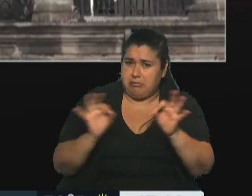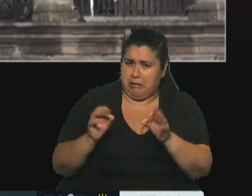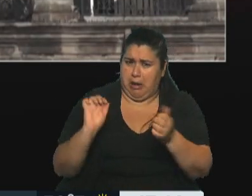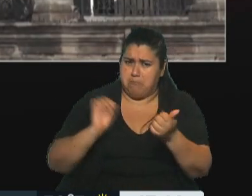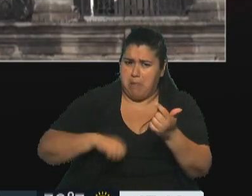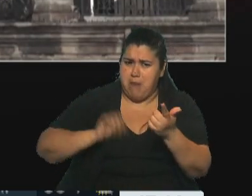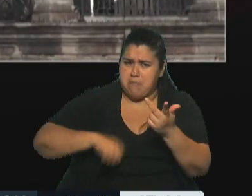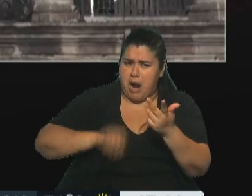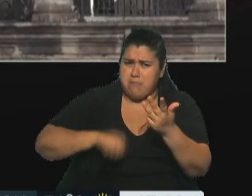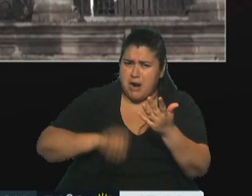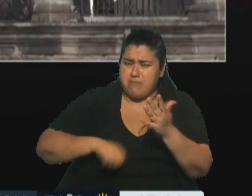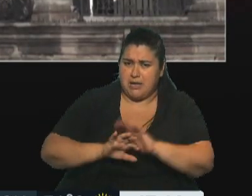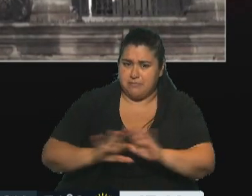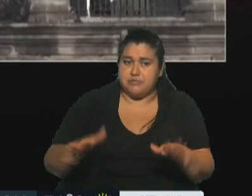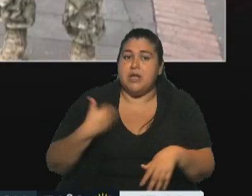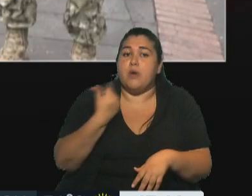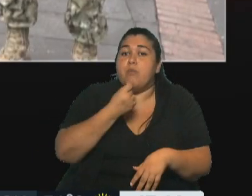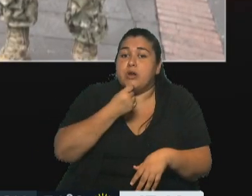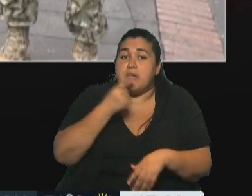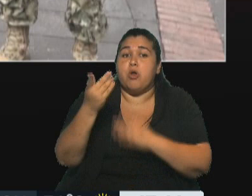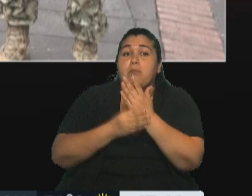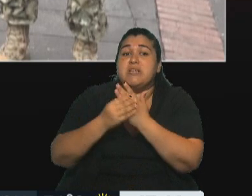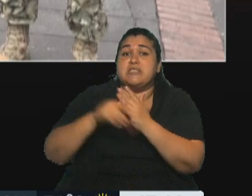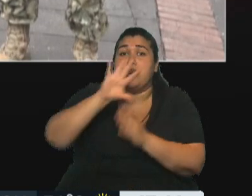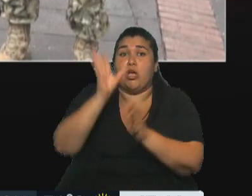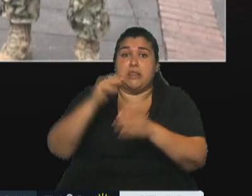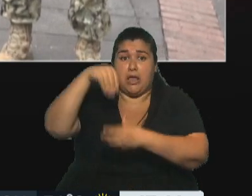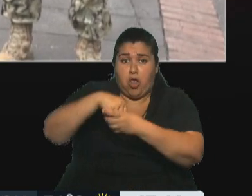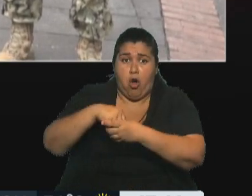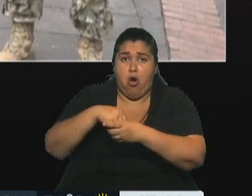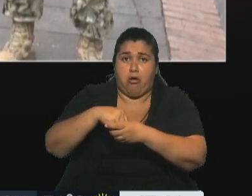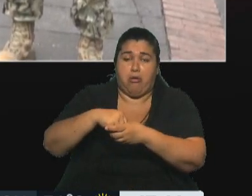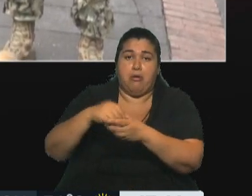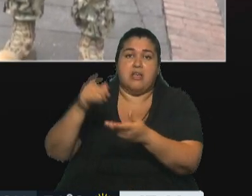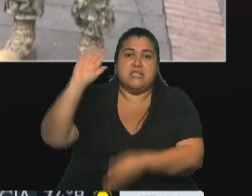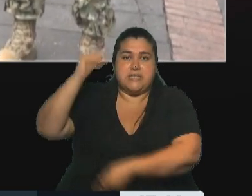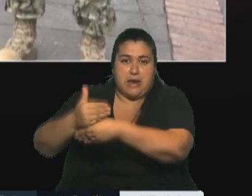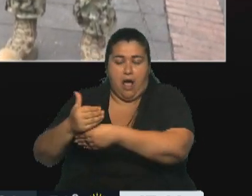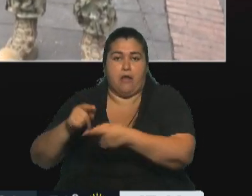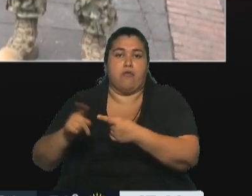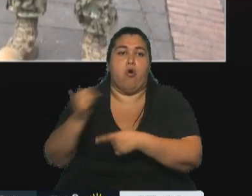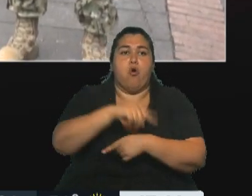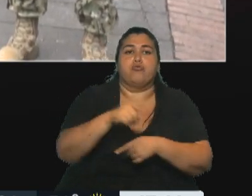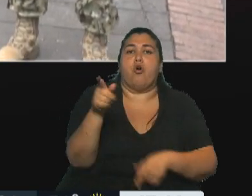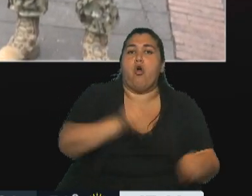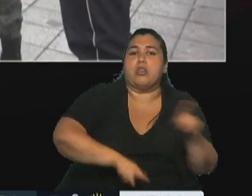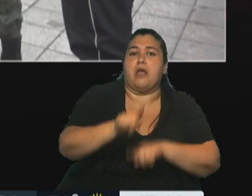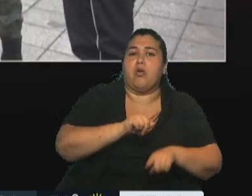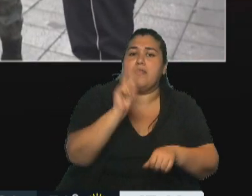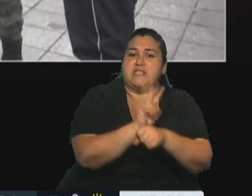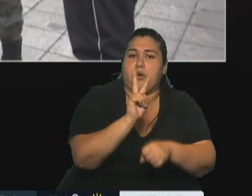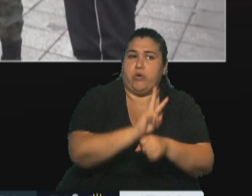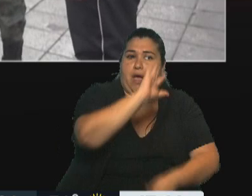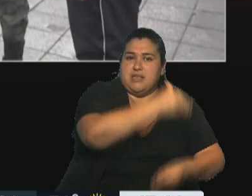Ese desmantelamiento, por ejemplo, el desmantelamiento del Ministerio del Interior, el desmantelamiento de ministerios coordinadores de seguridad,